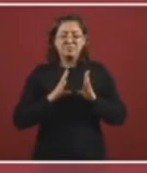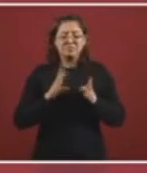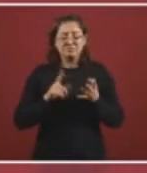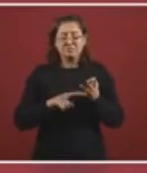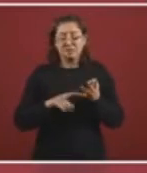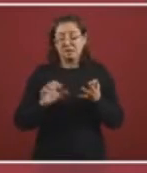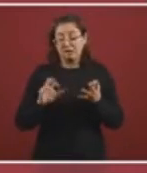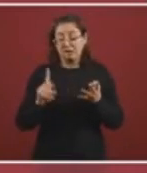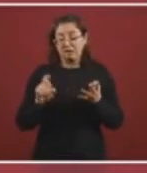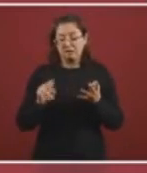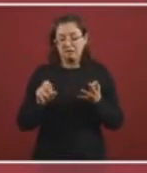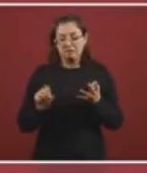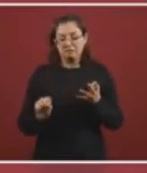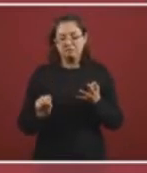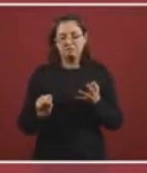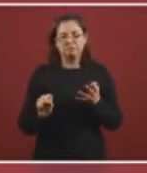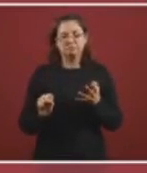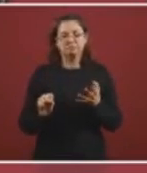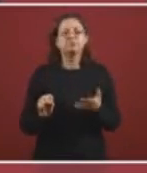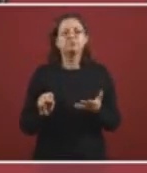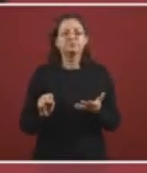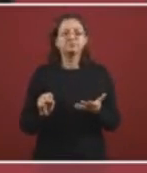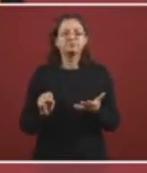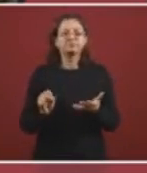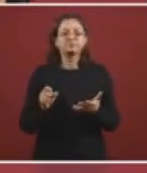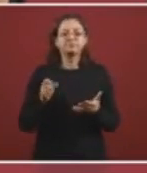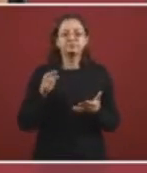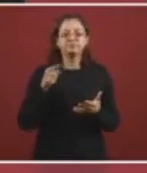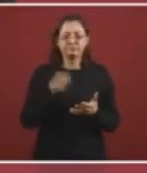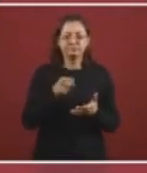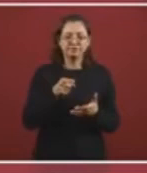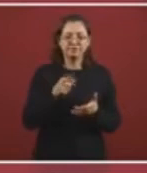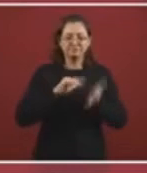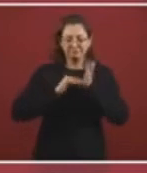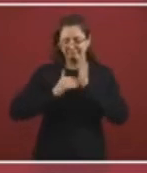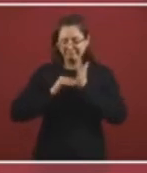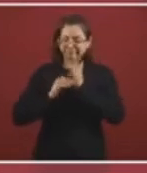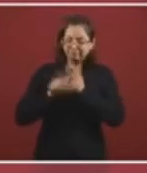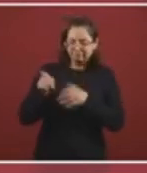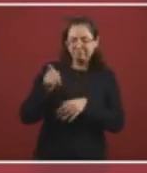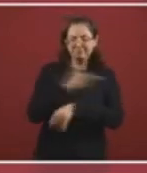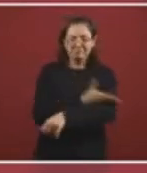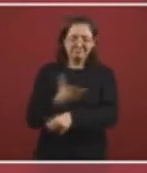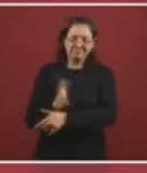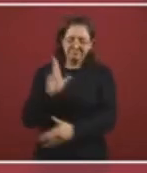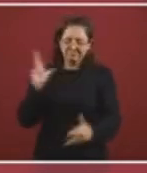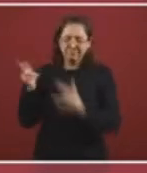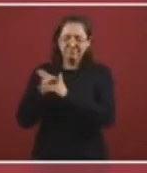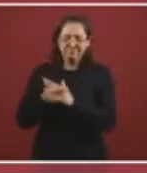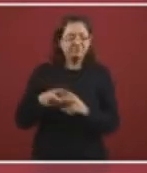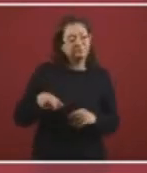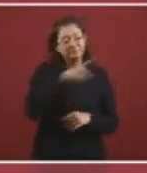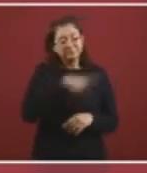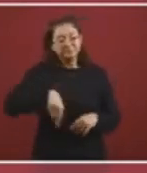Cárdenas, que fue el que participó en el asesinato directo de Madero, todos ellos,